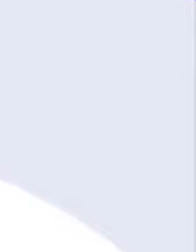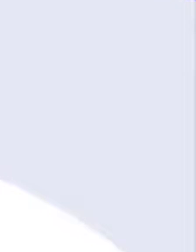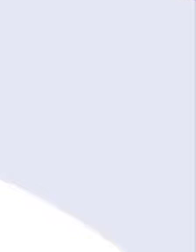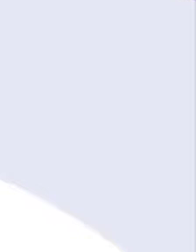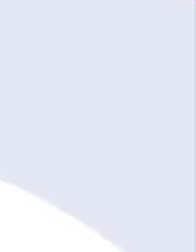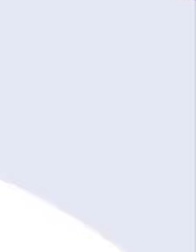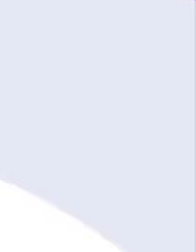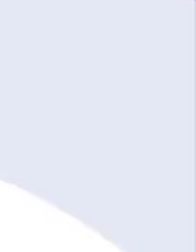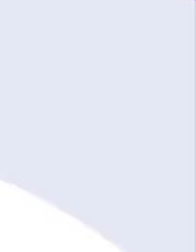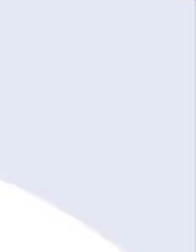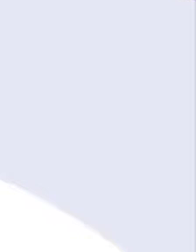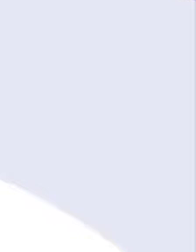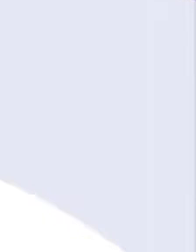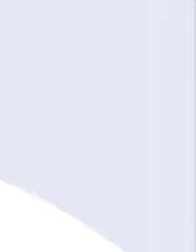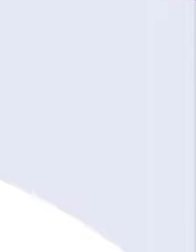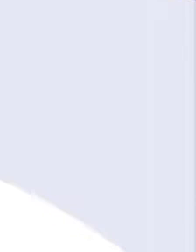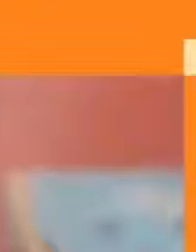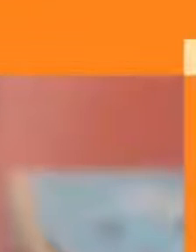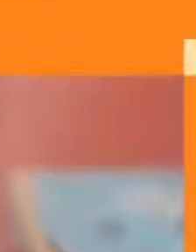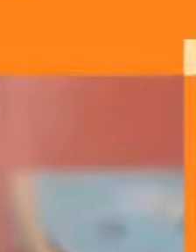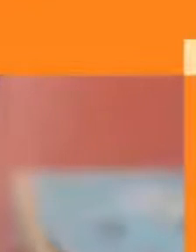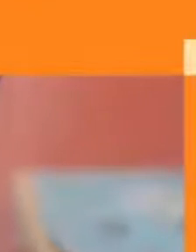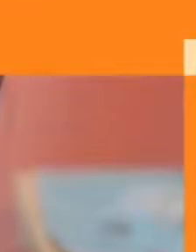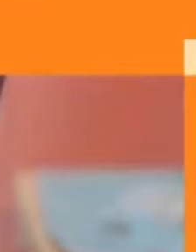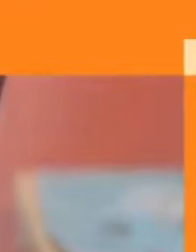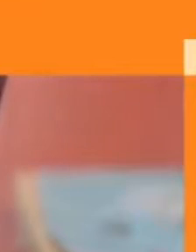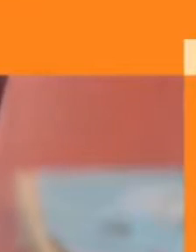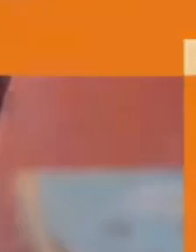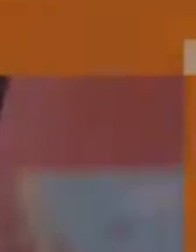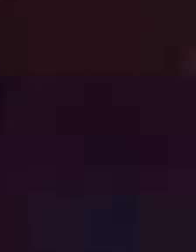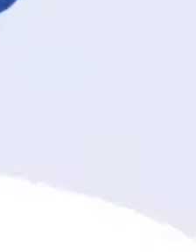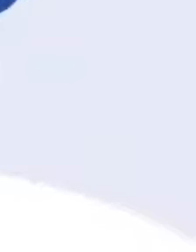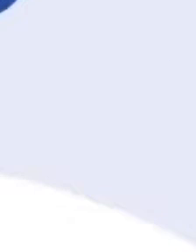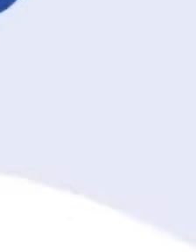Estamos viendo Aprendo en Casa, secundaria.